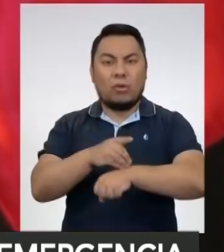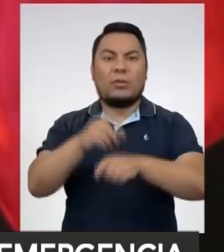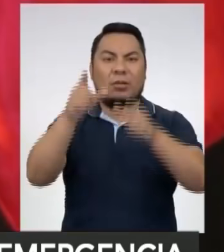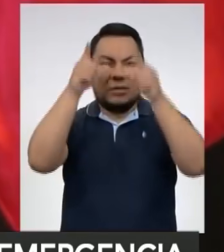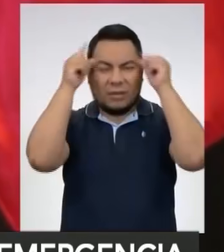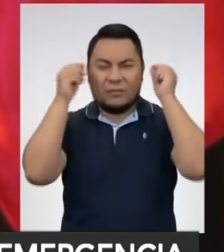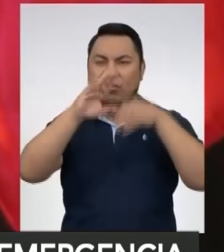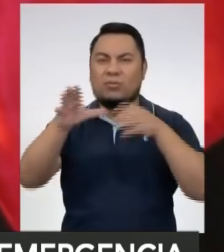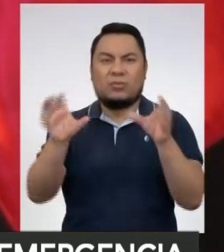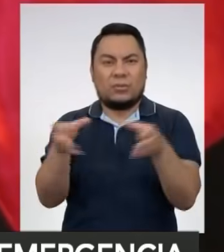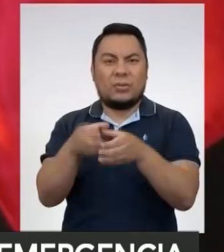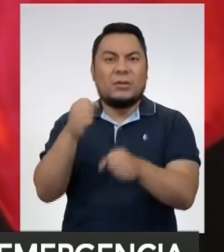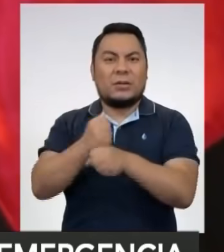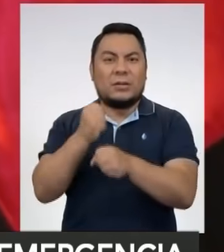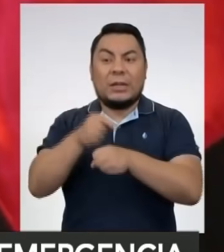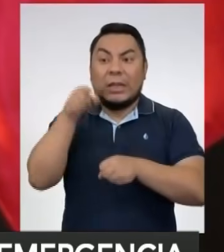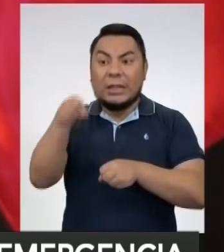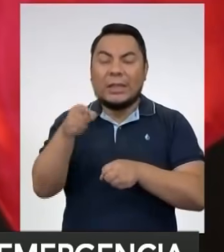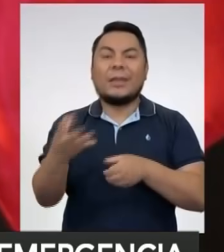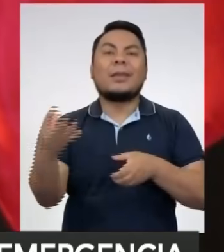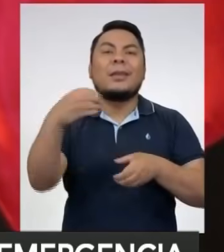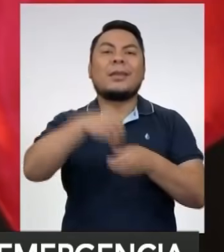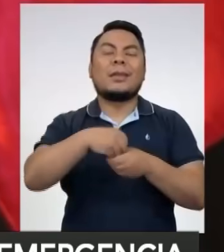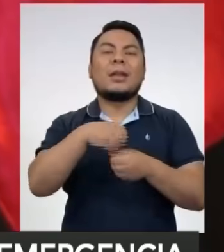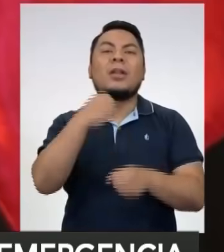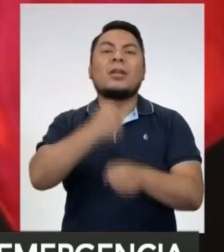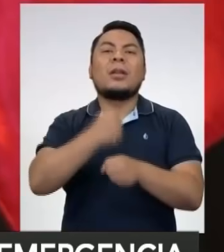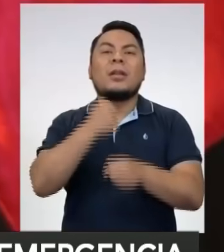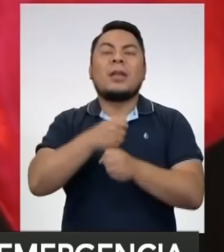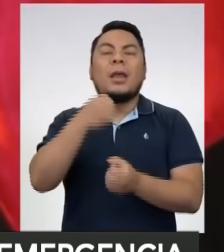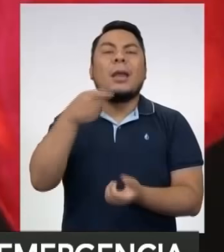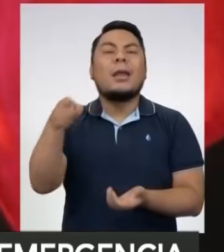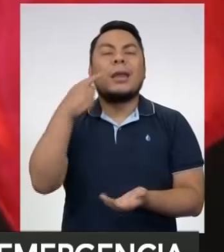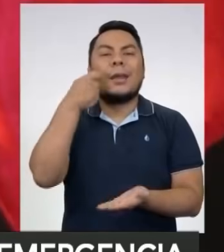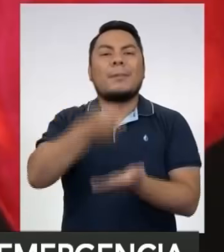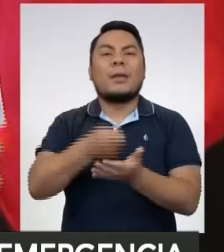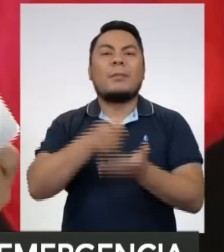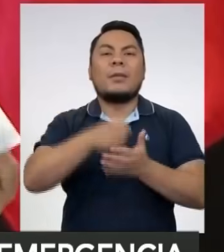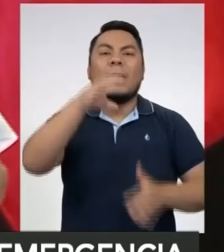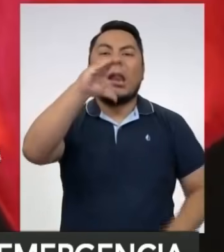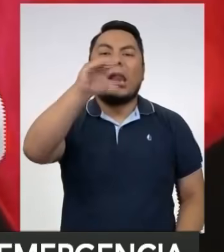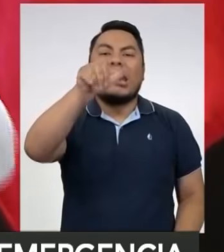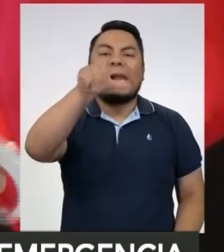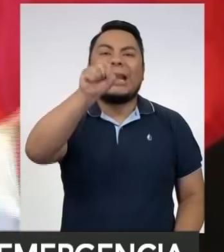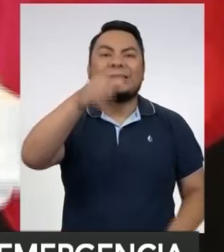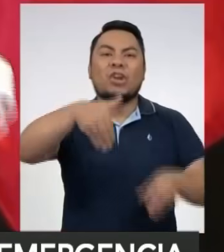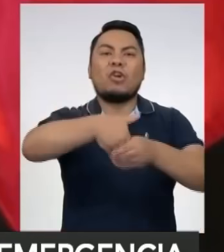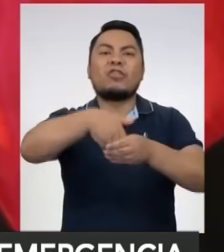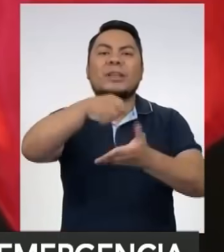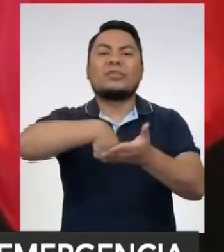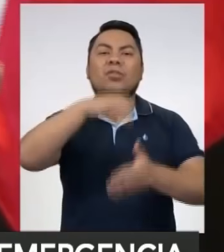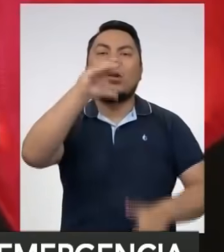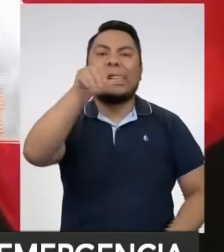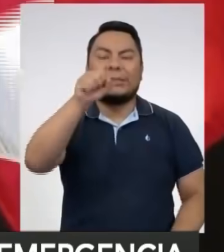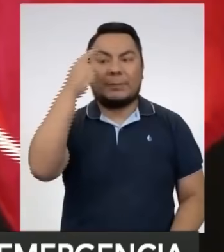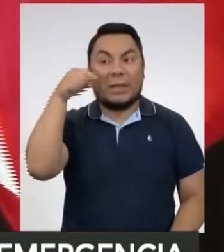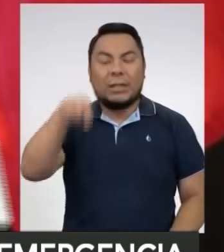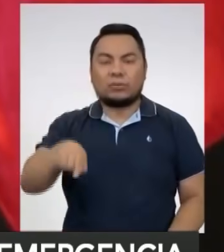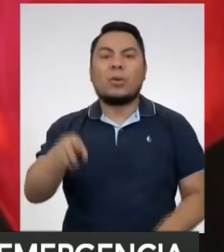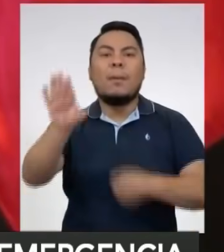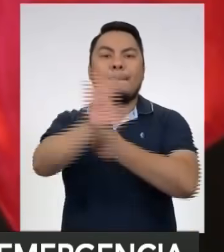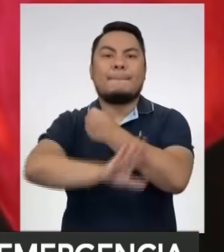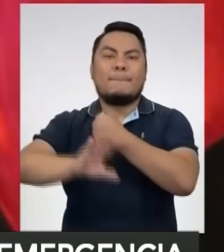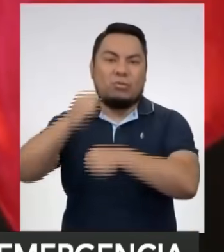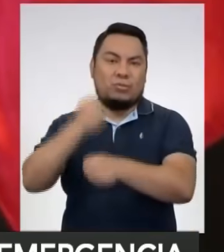sea, que vayan a régimen CAS para atender de manera adecuada y también con sus derechos laborales protegidos. Así